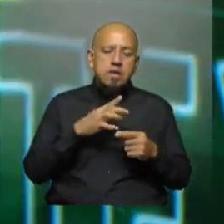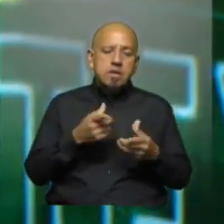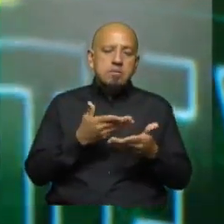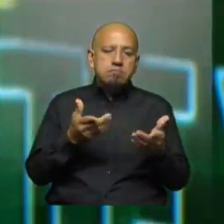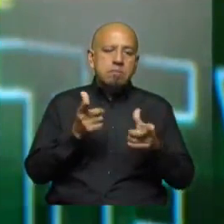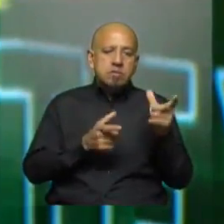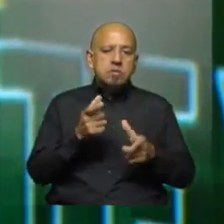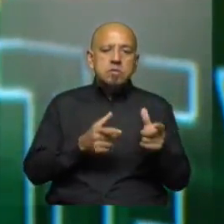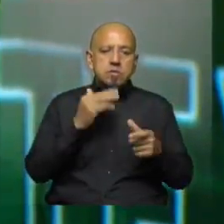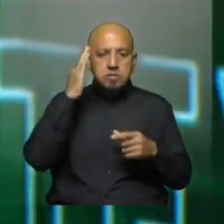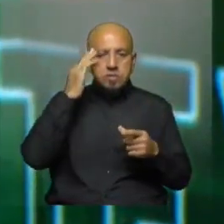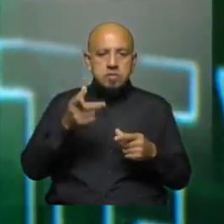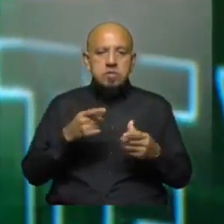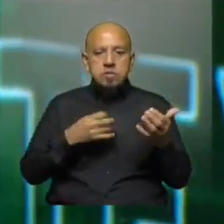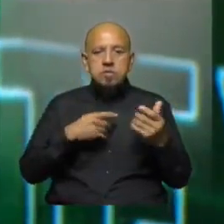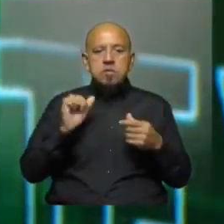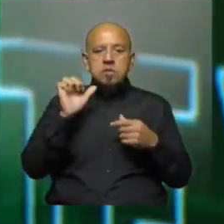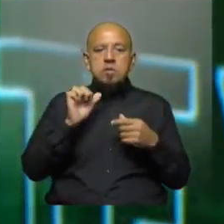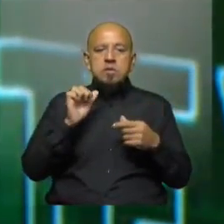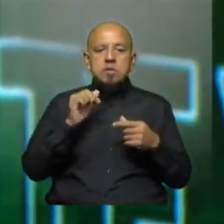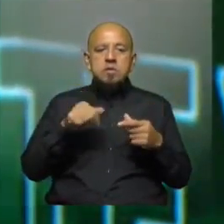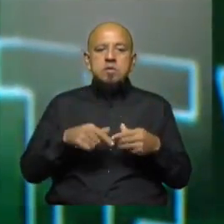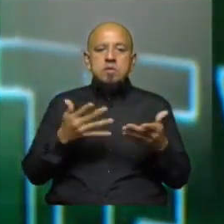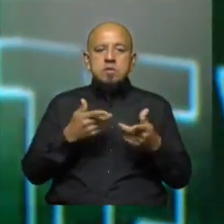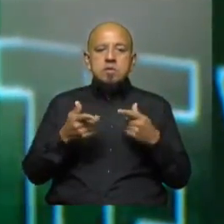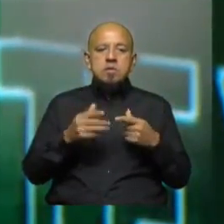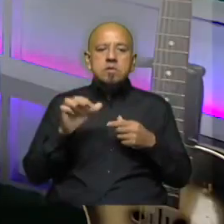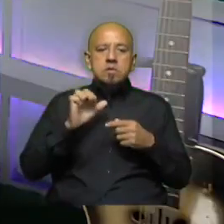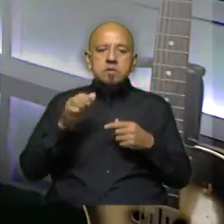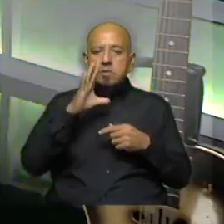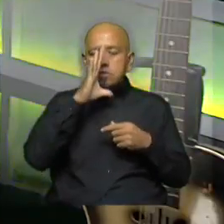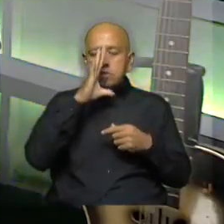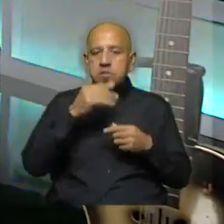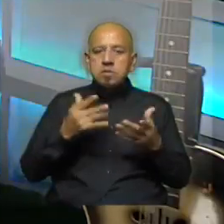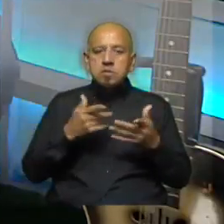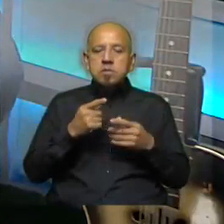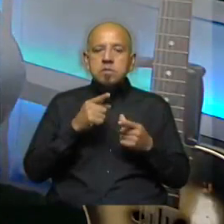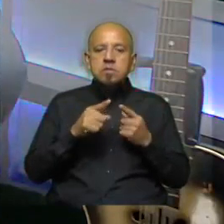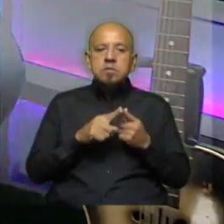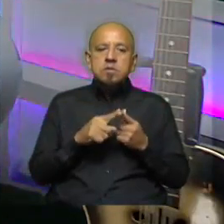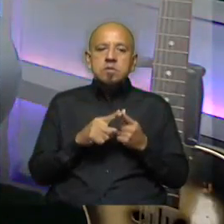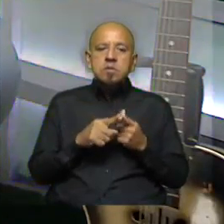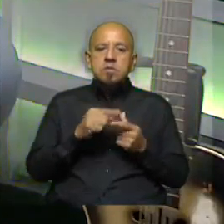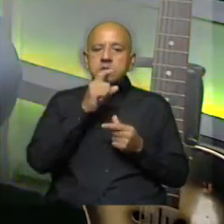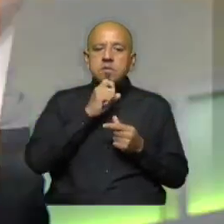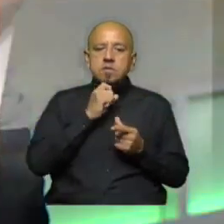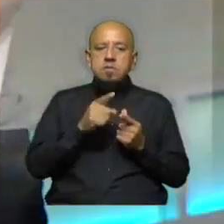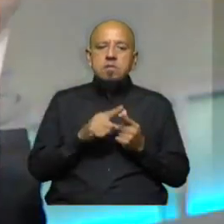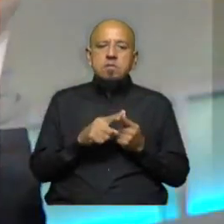bueno que la gente sabe que tocamos ahí en enero. En enero, va, otras veces tocamos en enero y febrero, ahora... En febrero, en este caso quedamos en marzo. Temprano